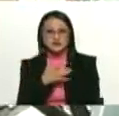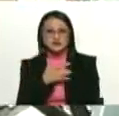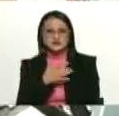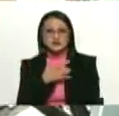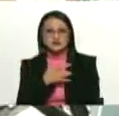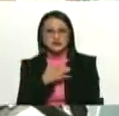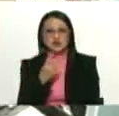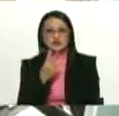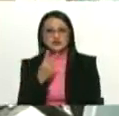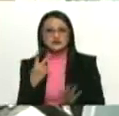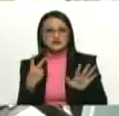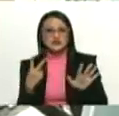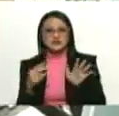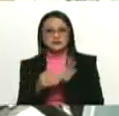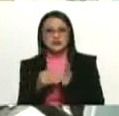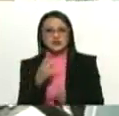a